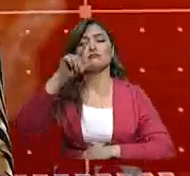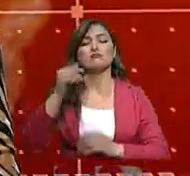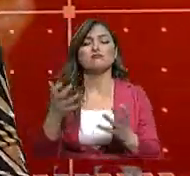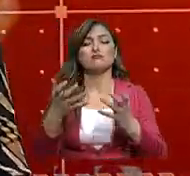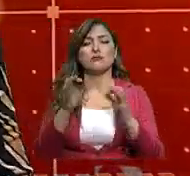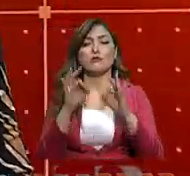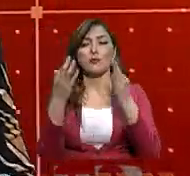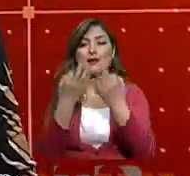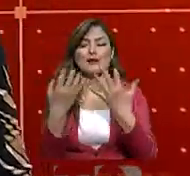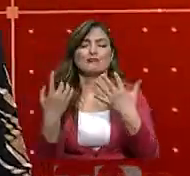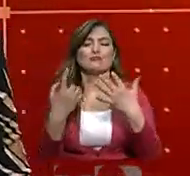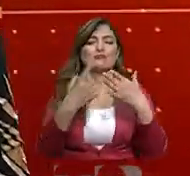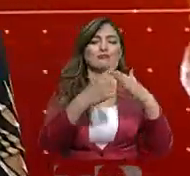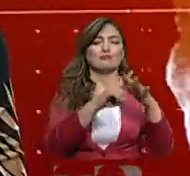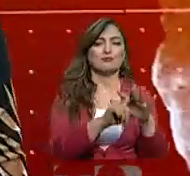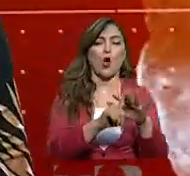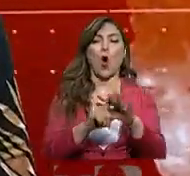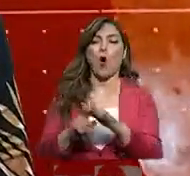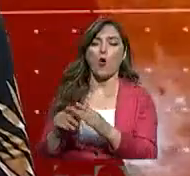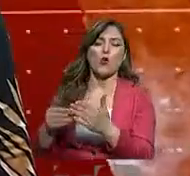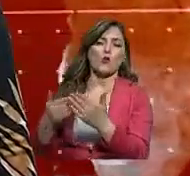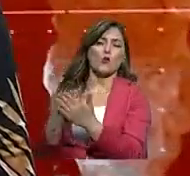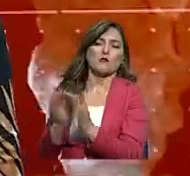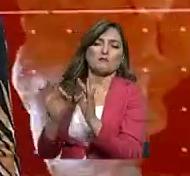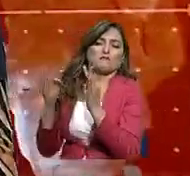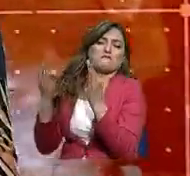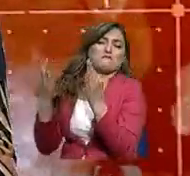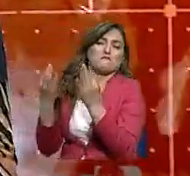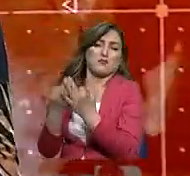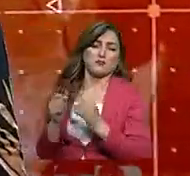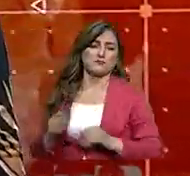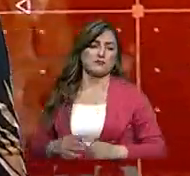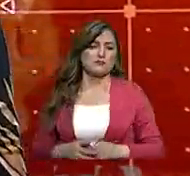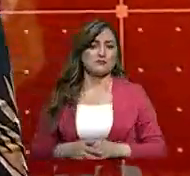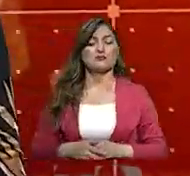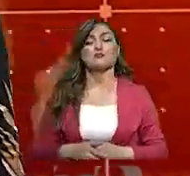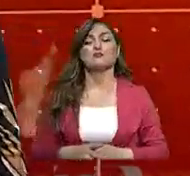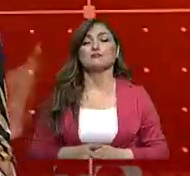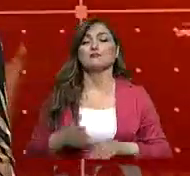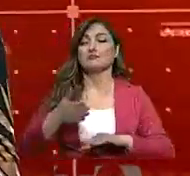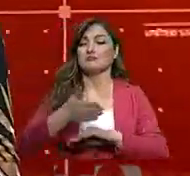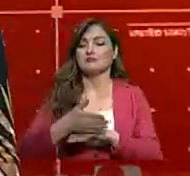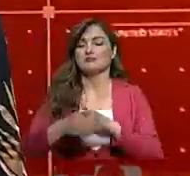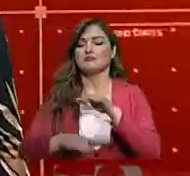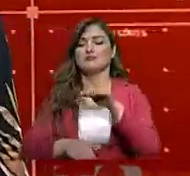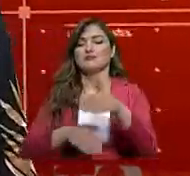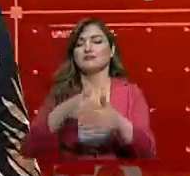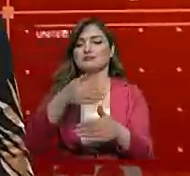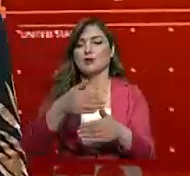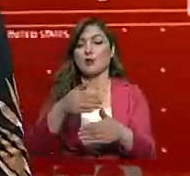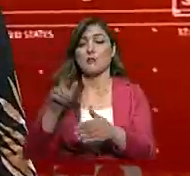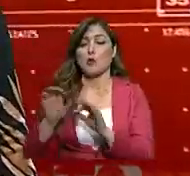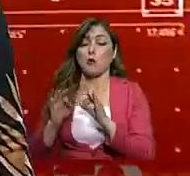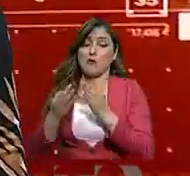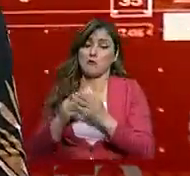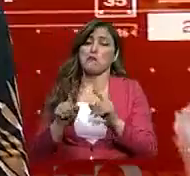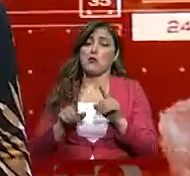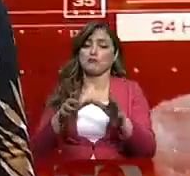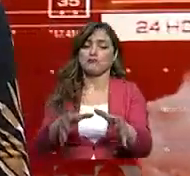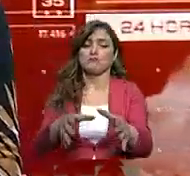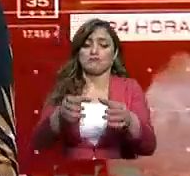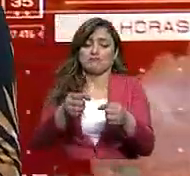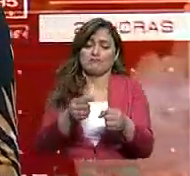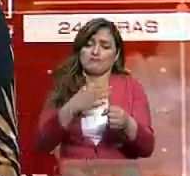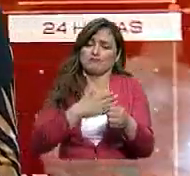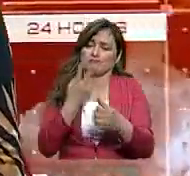familias o familias ampliadas de forma segura y sólo después de eso el siguiente paso es la adopción sin